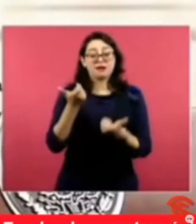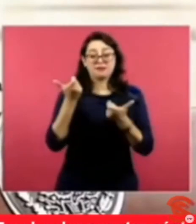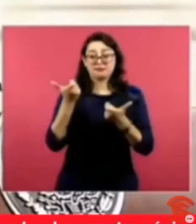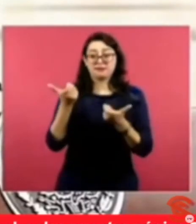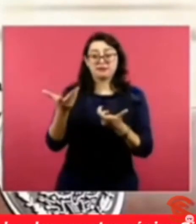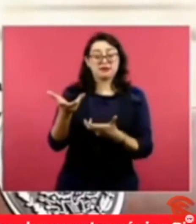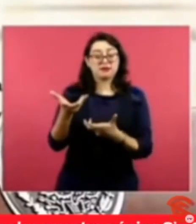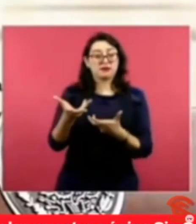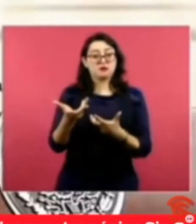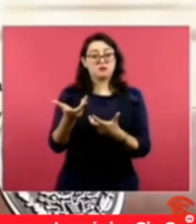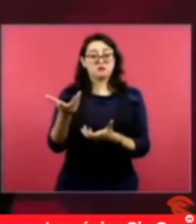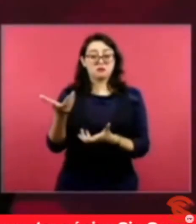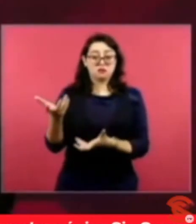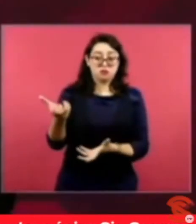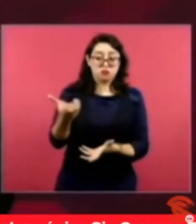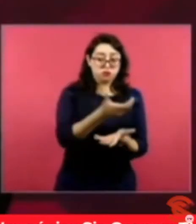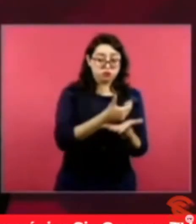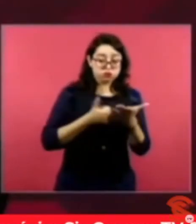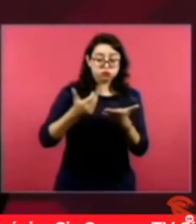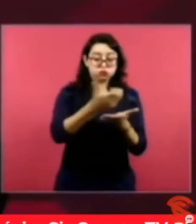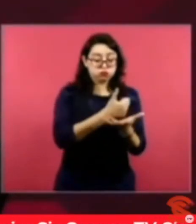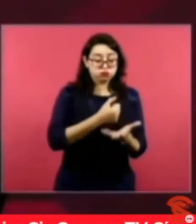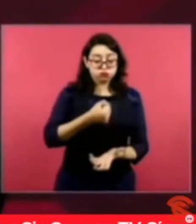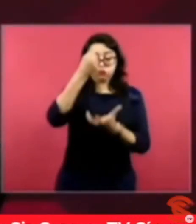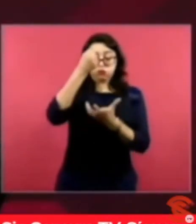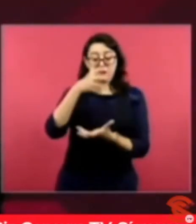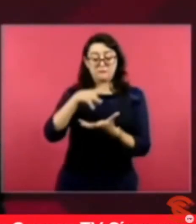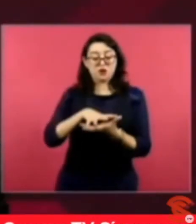¿Y de dónde se extraía el petróleo?